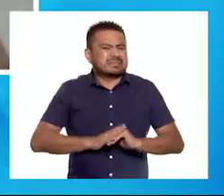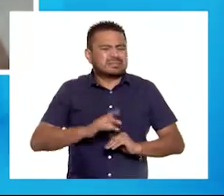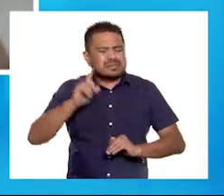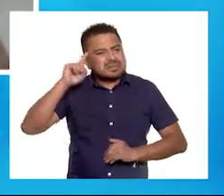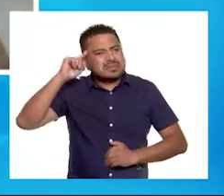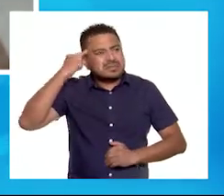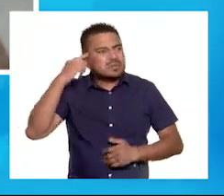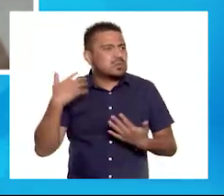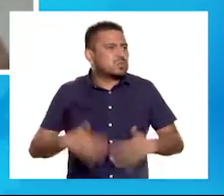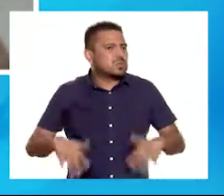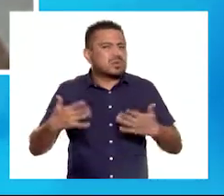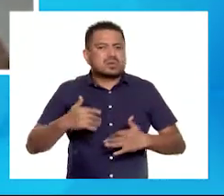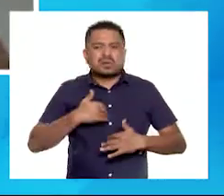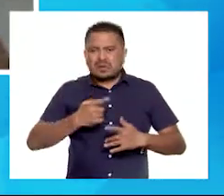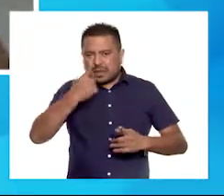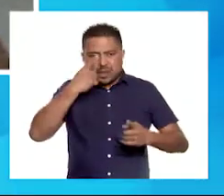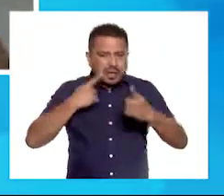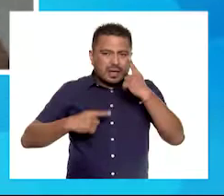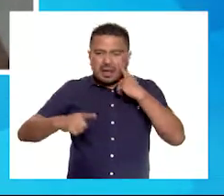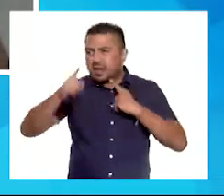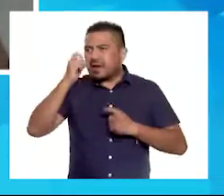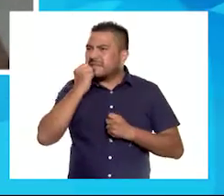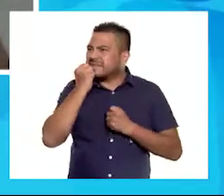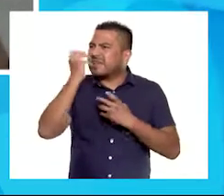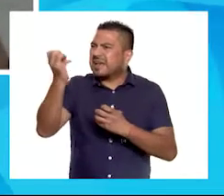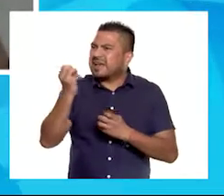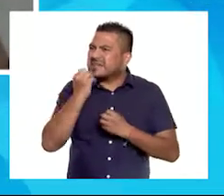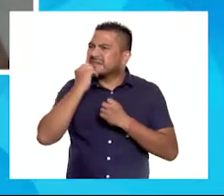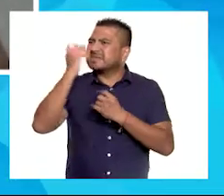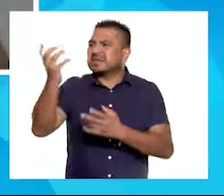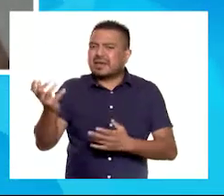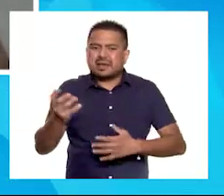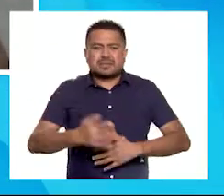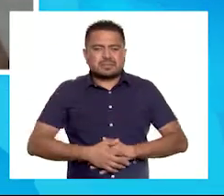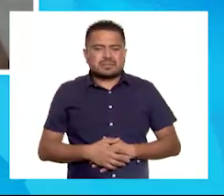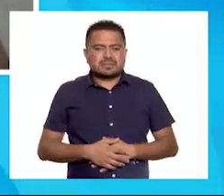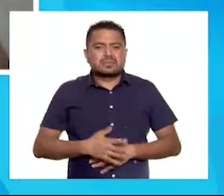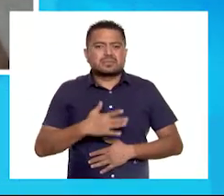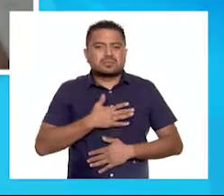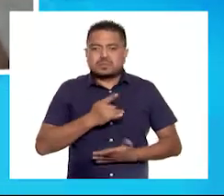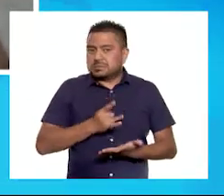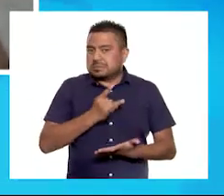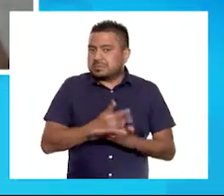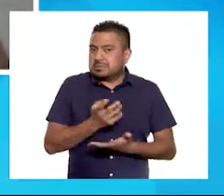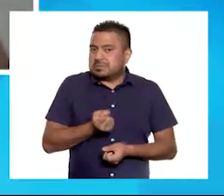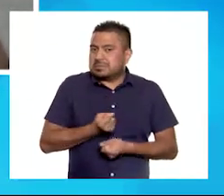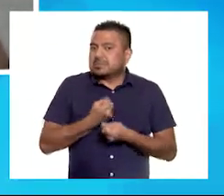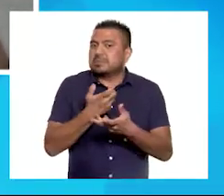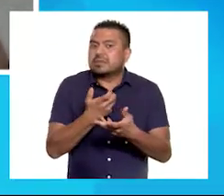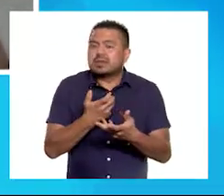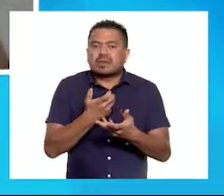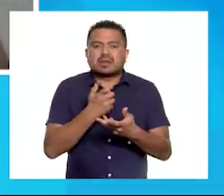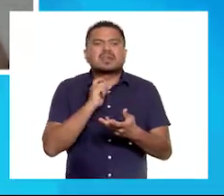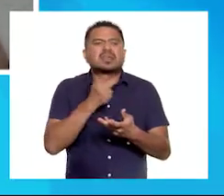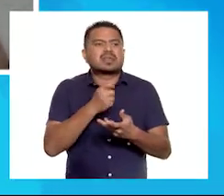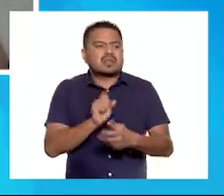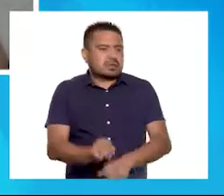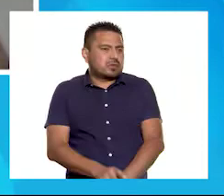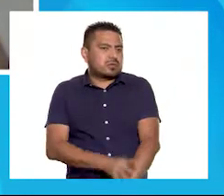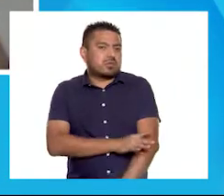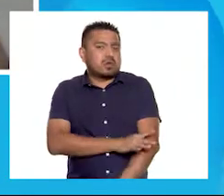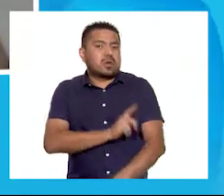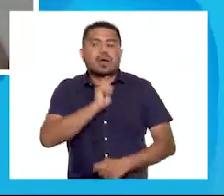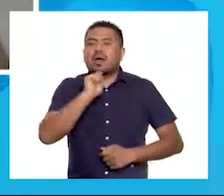ira que me puse a llorar y a gritar muy fuerte. Yo solo expresé lo que la emoción de la